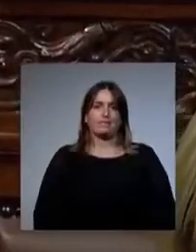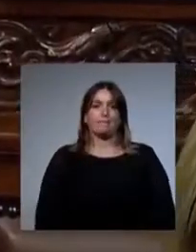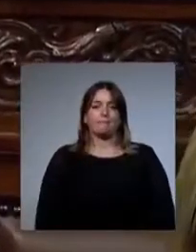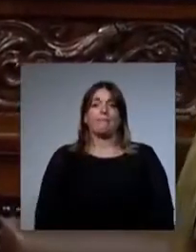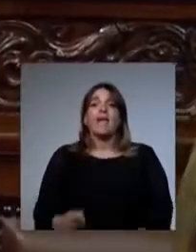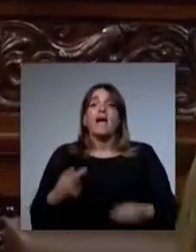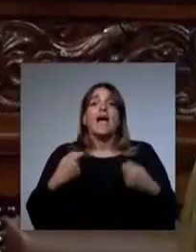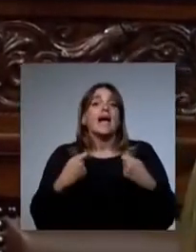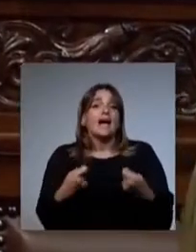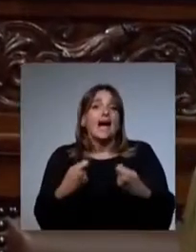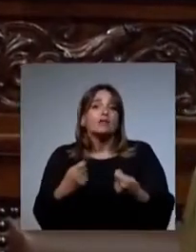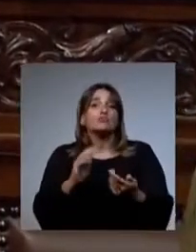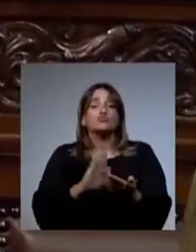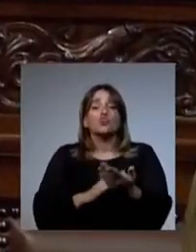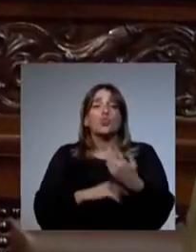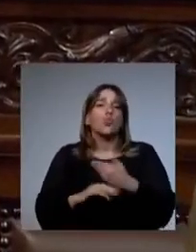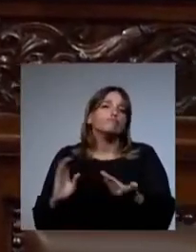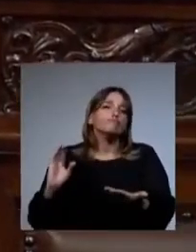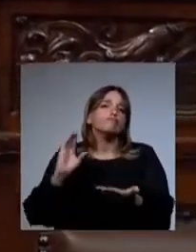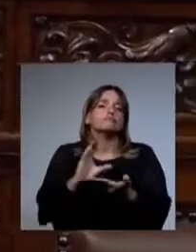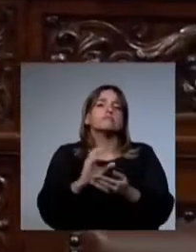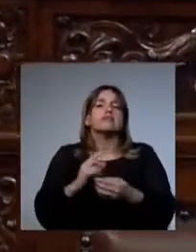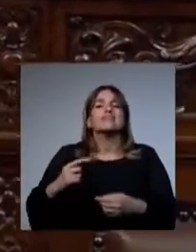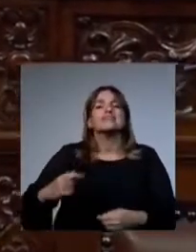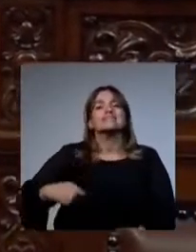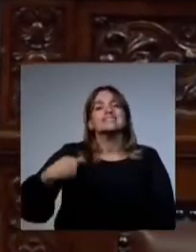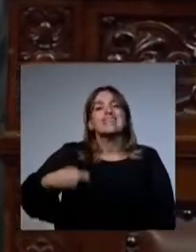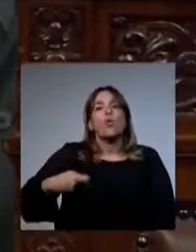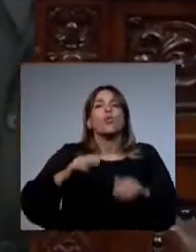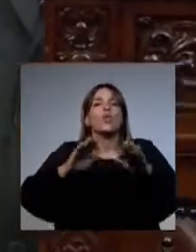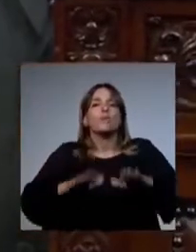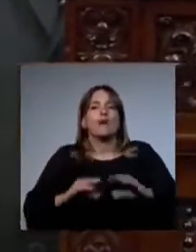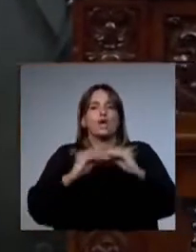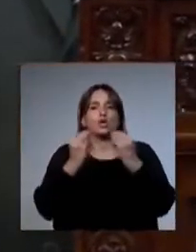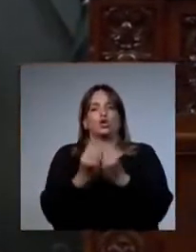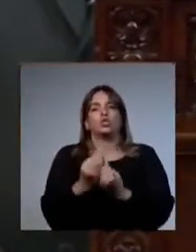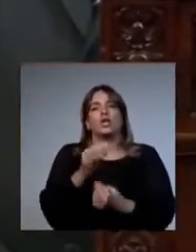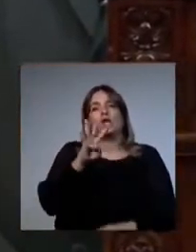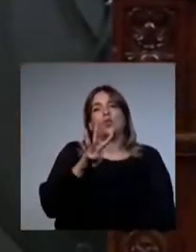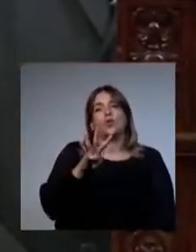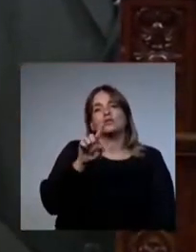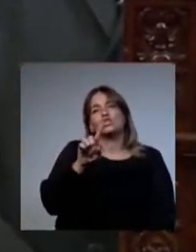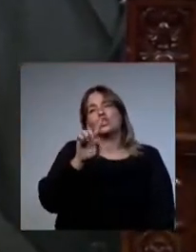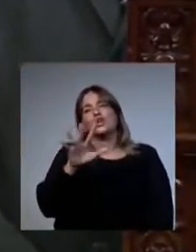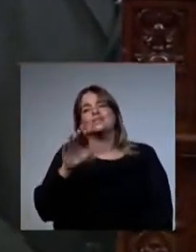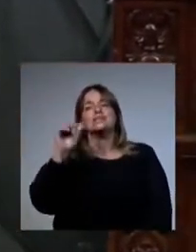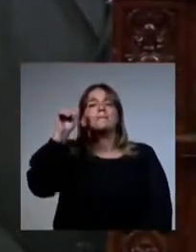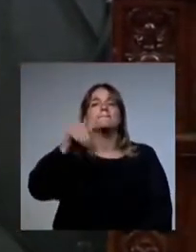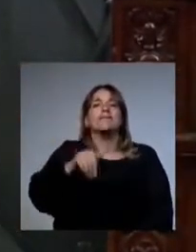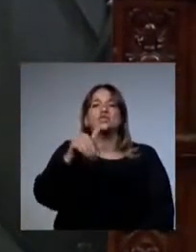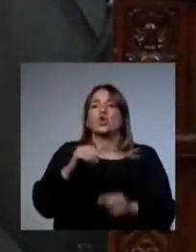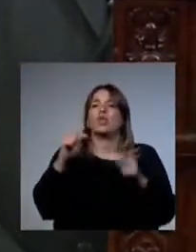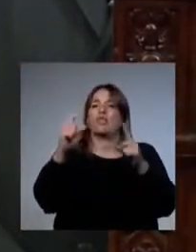El gasto en seguro de paros alcanzó a 415 millones de